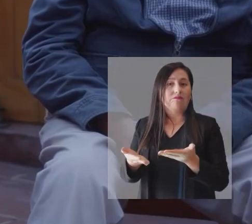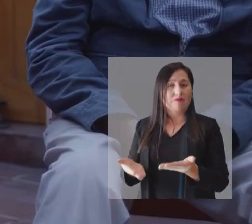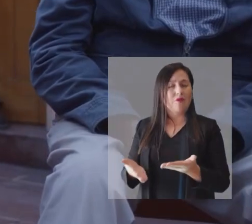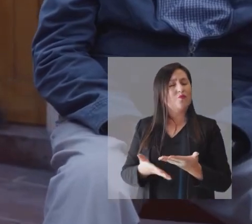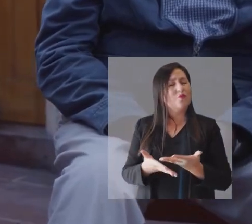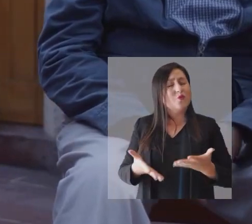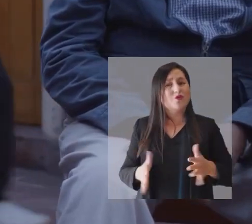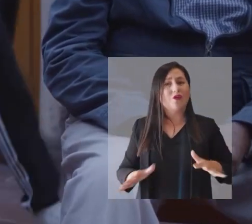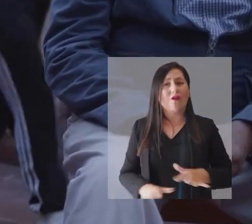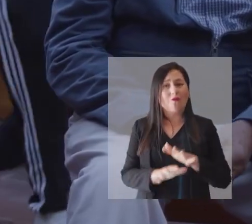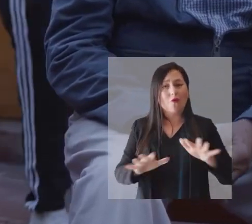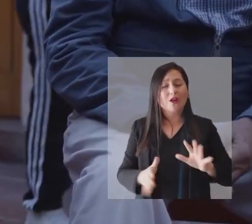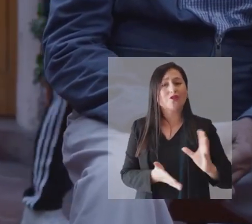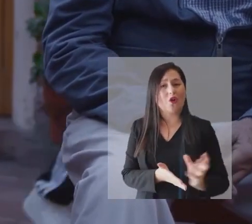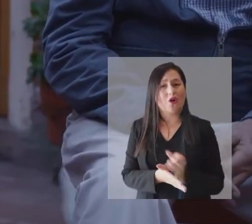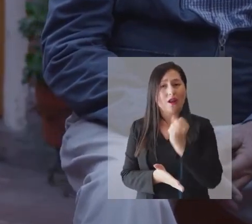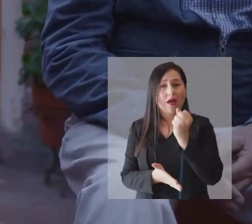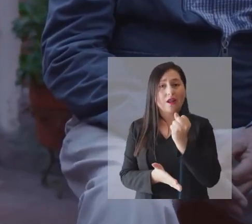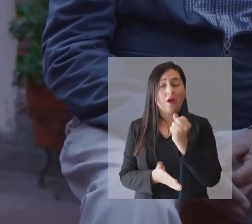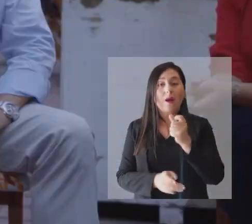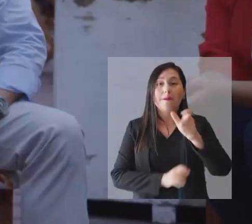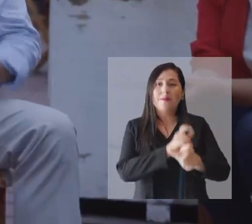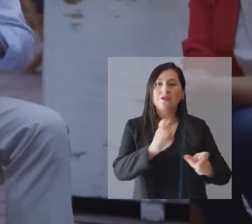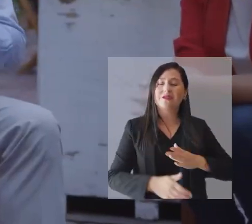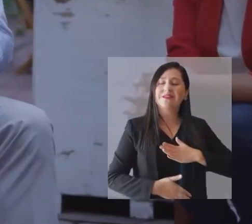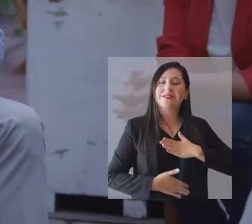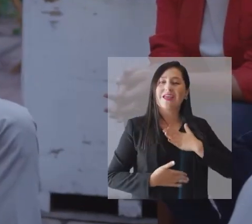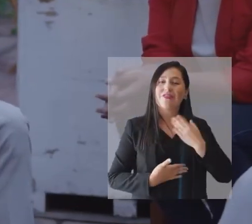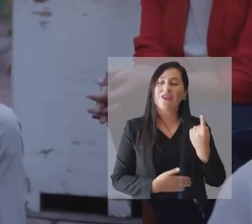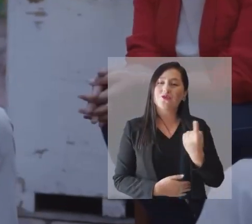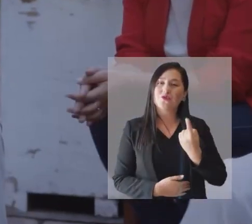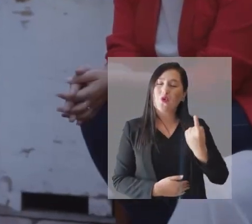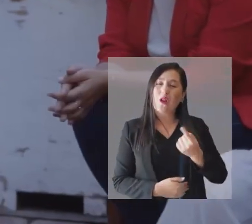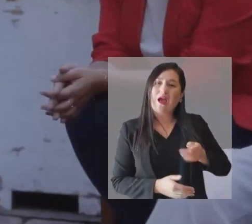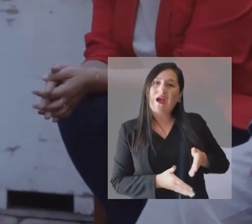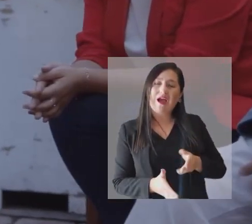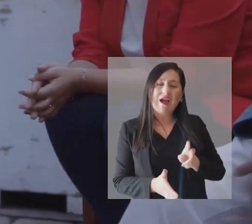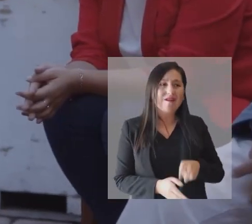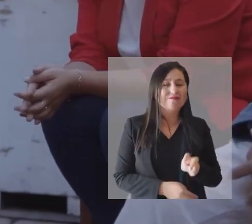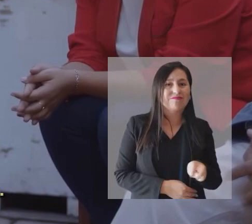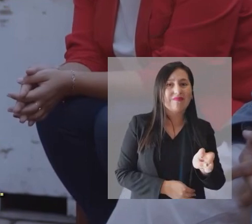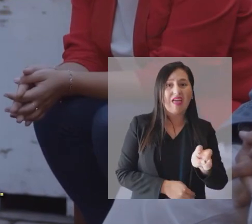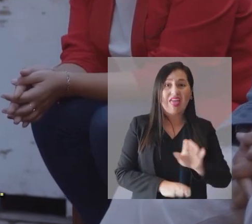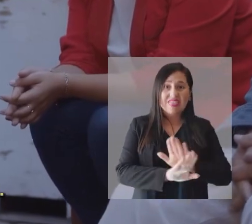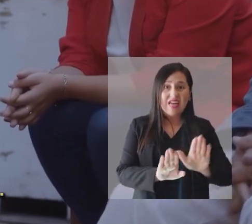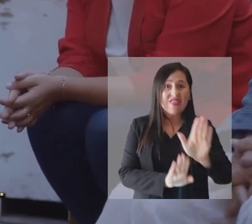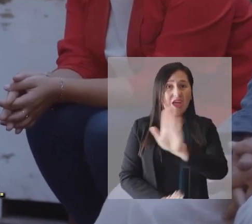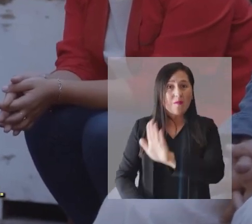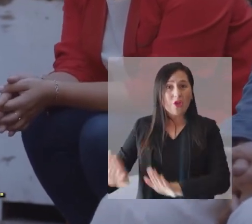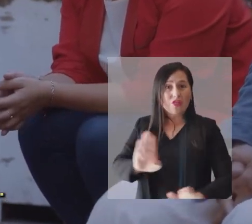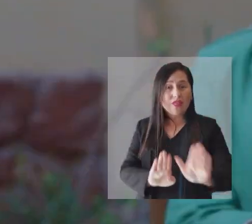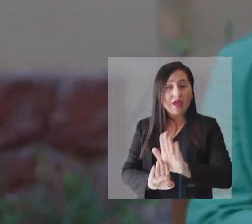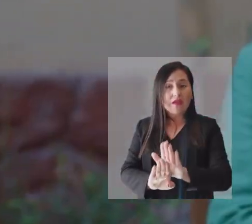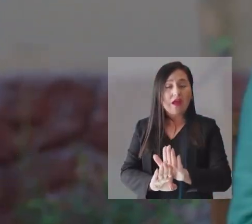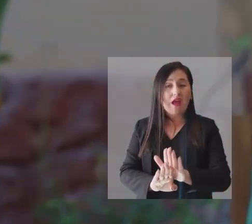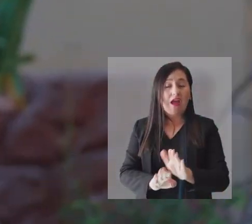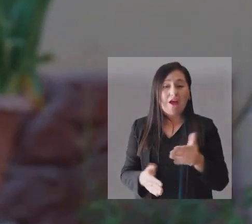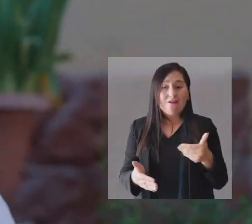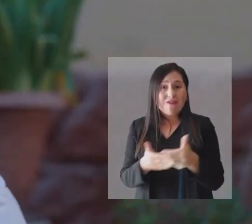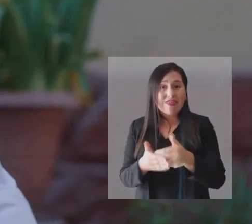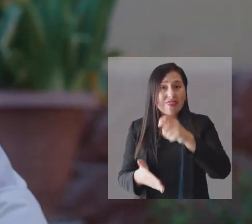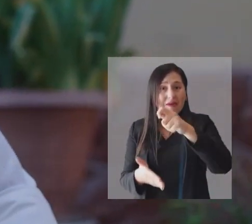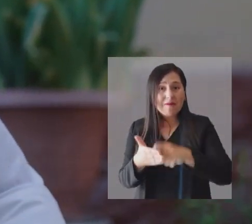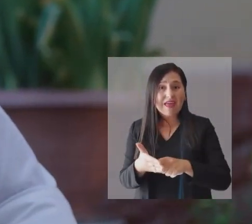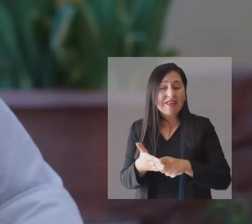proteger lo que con tanto esfuerzo lograron la gente se siente sola cuando camina por las calles porque no hay nadie ahí para cuidarla muchos